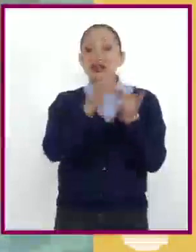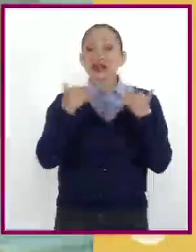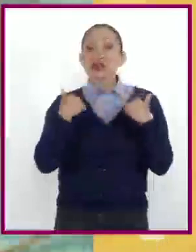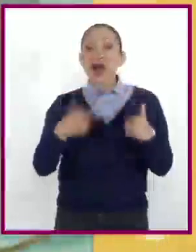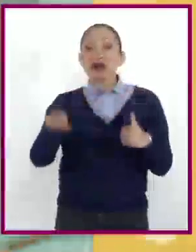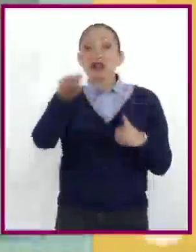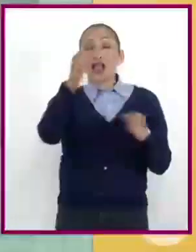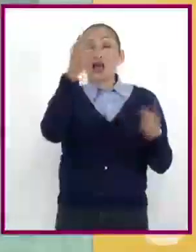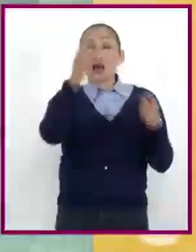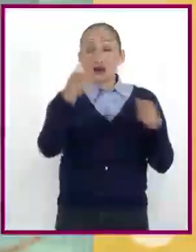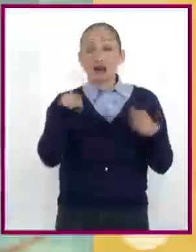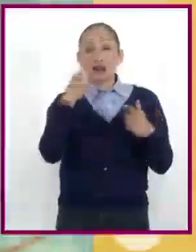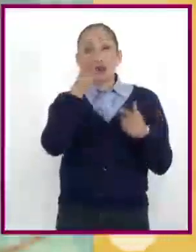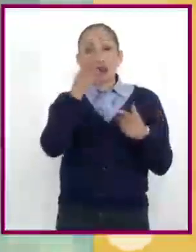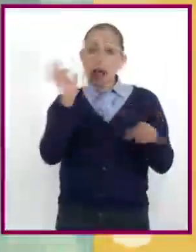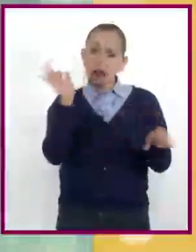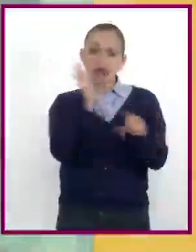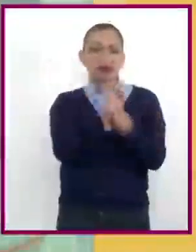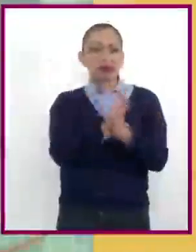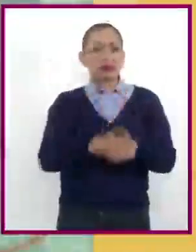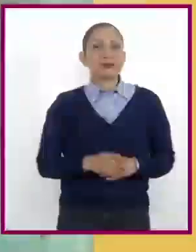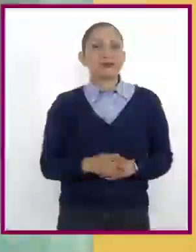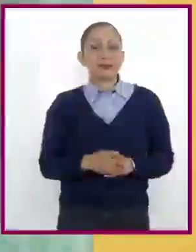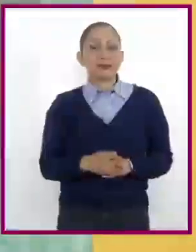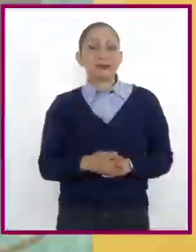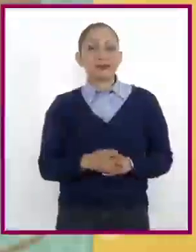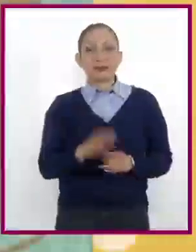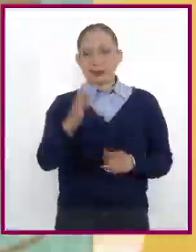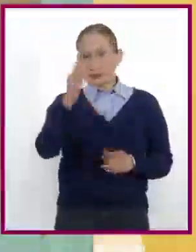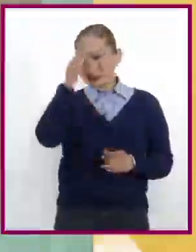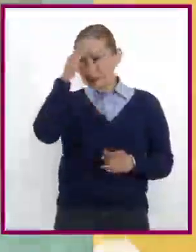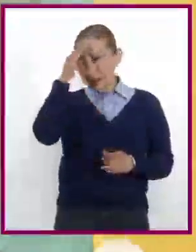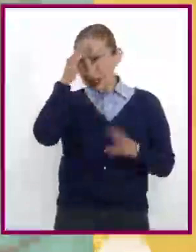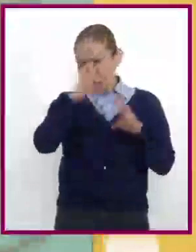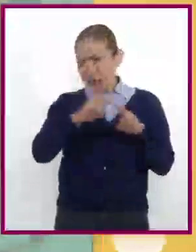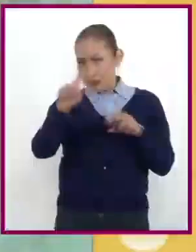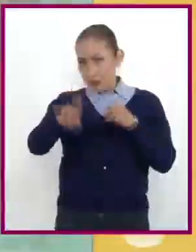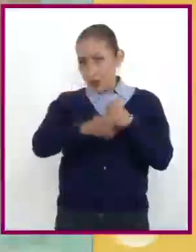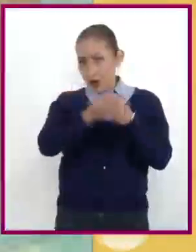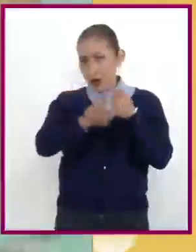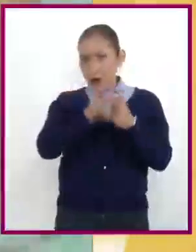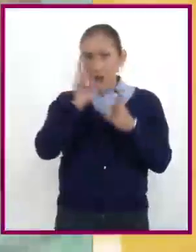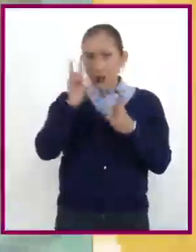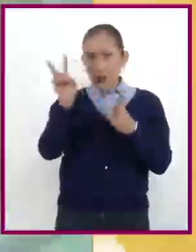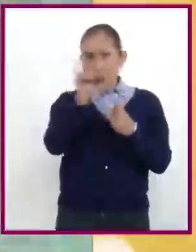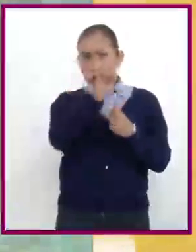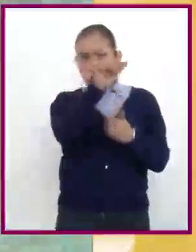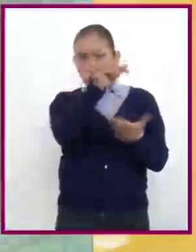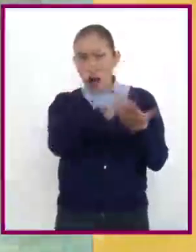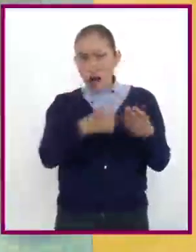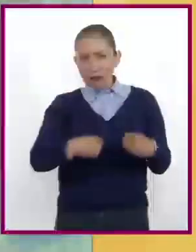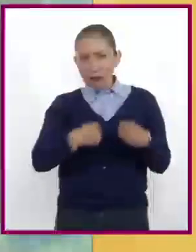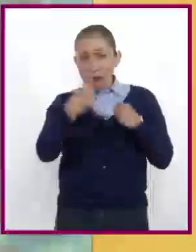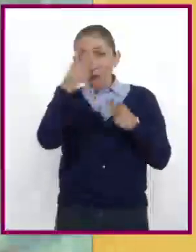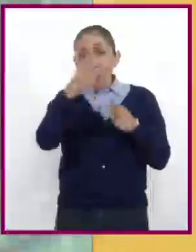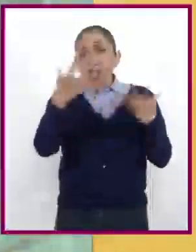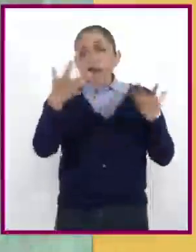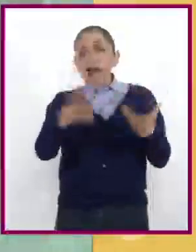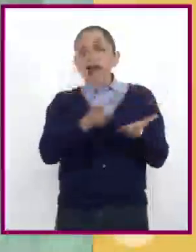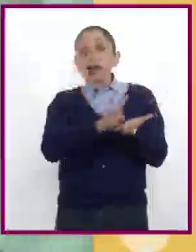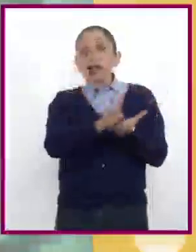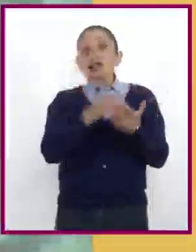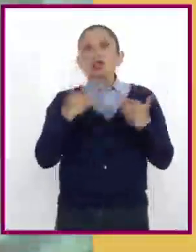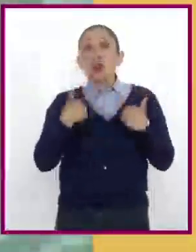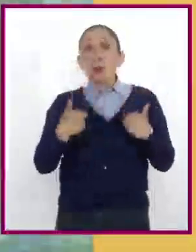humanos y nos invitan a defenderlos. Reflexiona sobre los problemas que observas en tu localidad para ejercer los